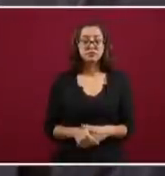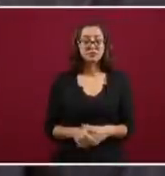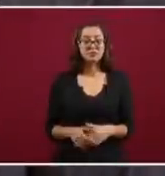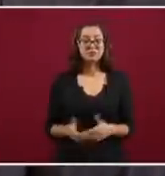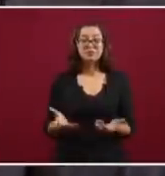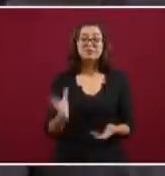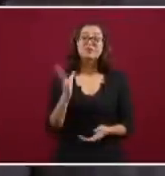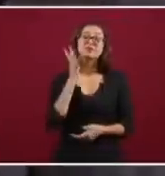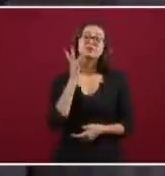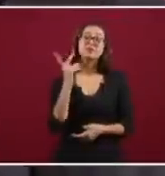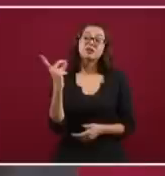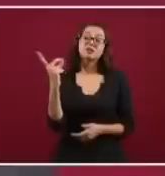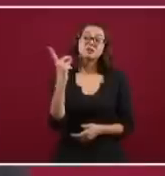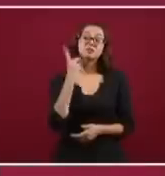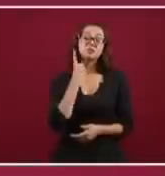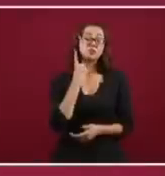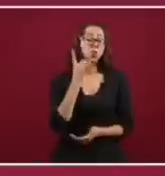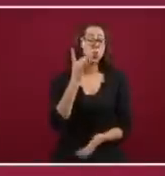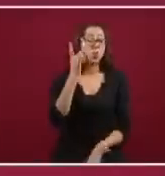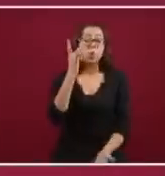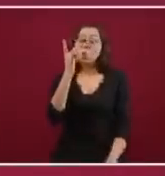exclusiva de la Cámara de Diputados